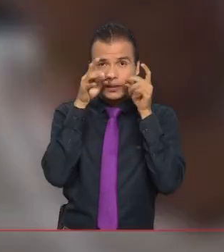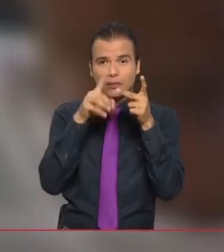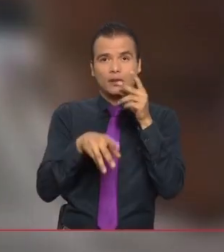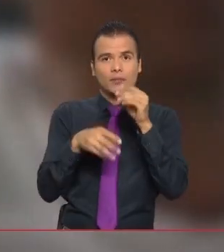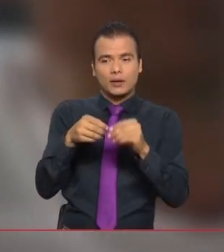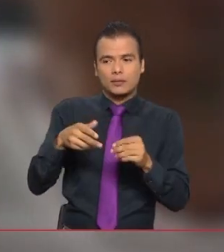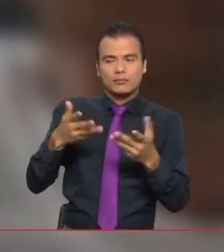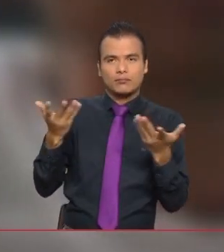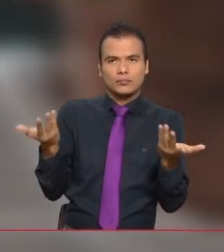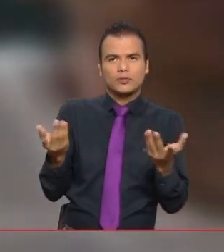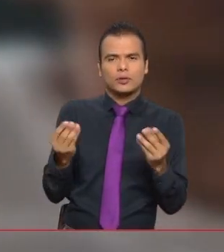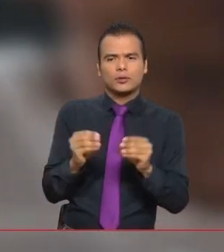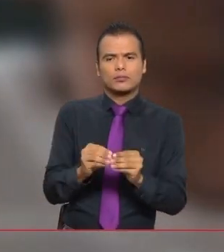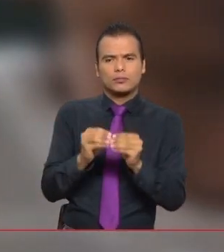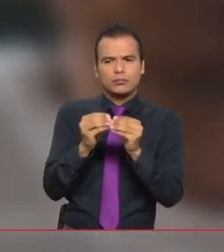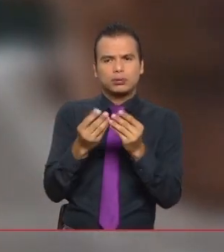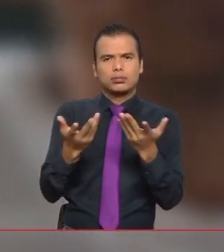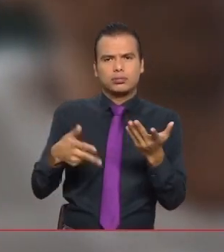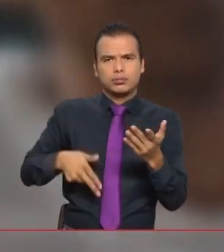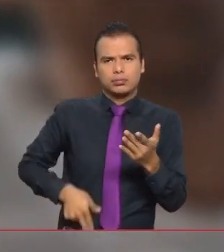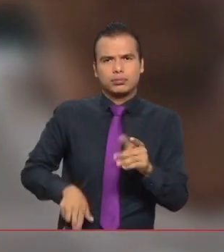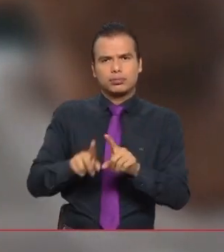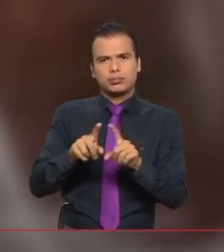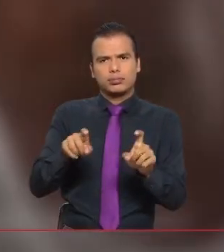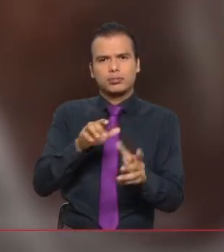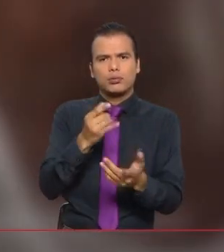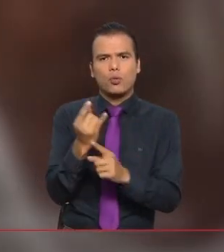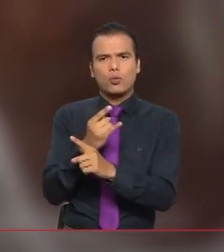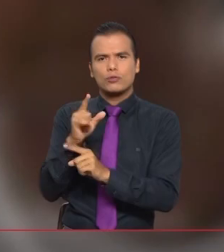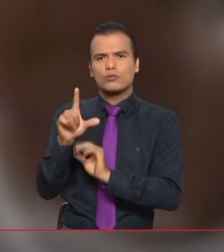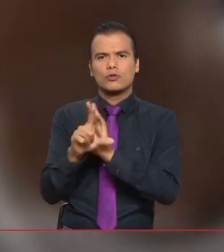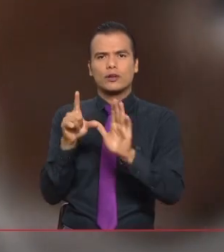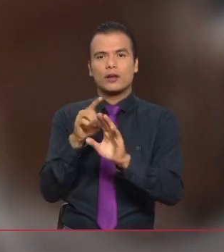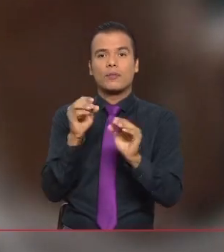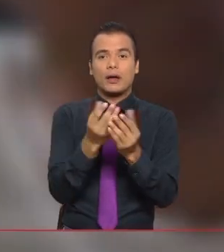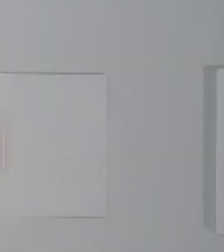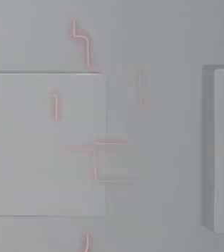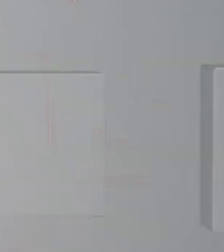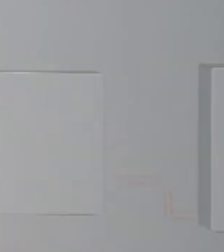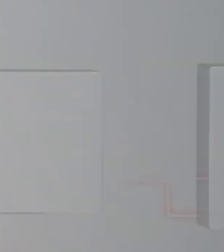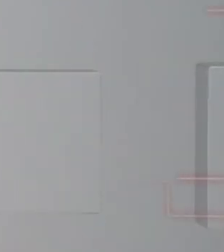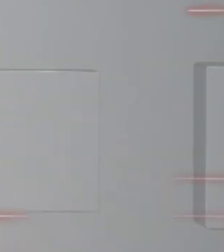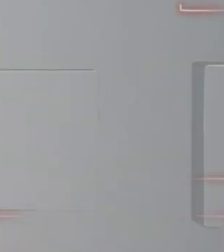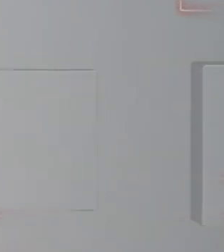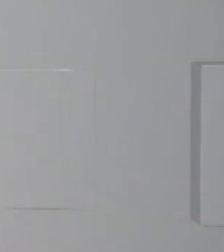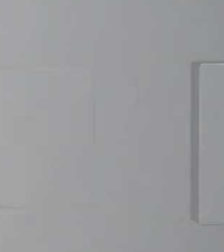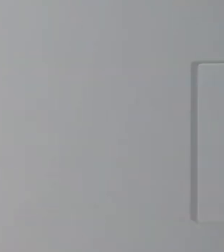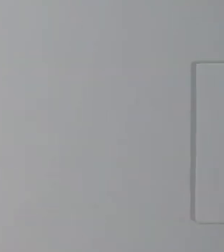fabricación, tráfico, portes de armas de fuego y alteración de elementos probatorios.